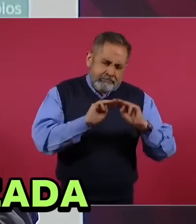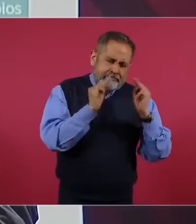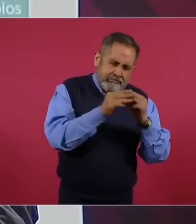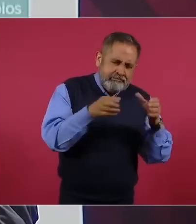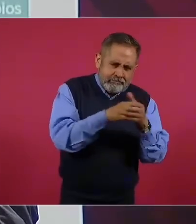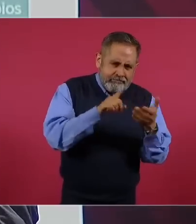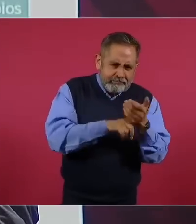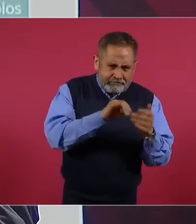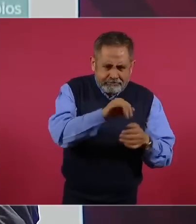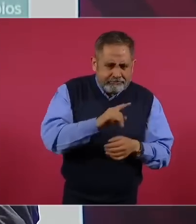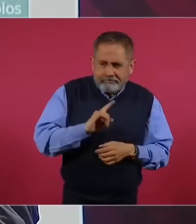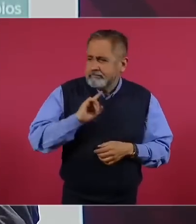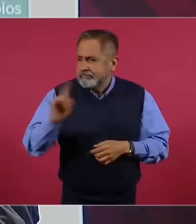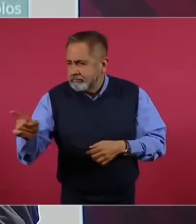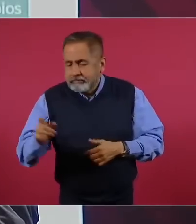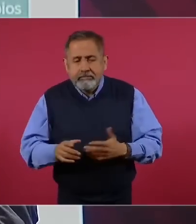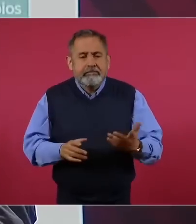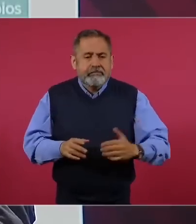organizada,